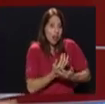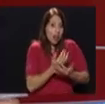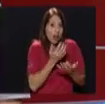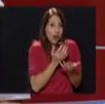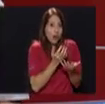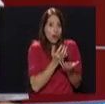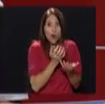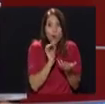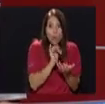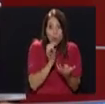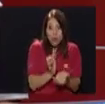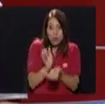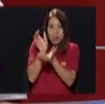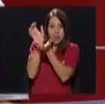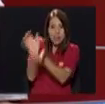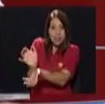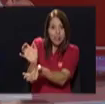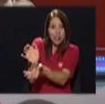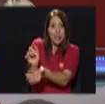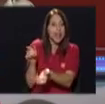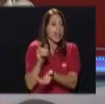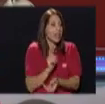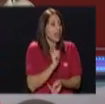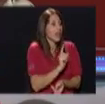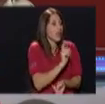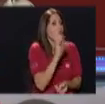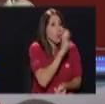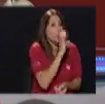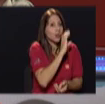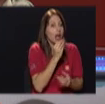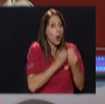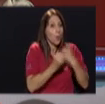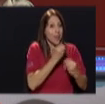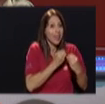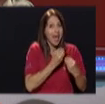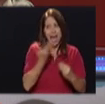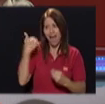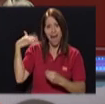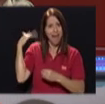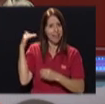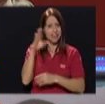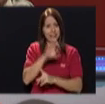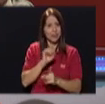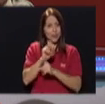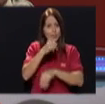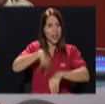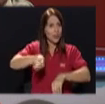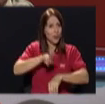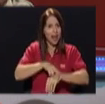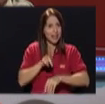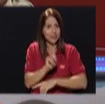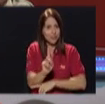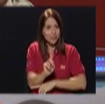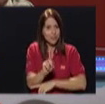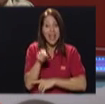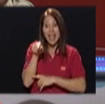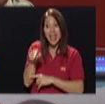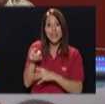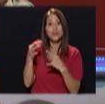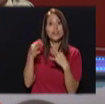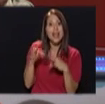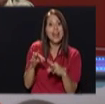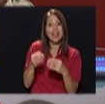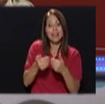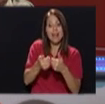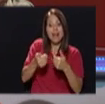pone casi como una rama diciendo, quédese quieto usted aquí mientras ella va y busca comida. Antes, en condiciones naturales, vos lo que ves es que ellos lo que hacen